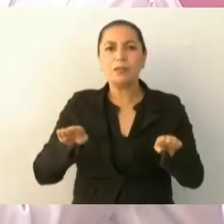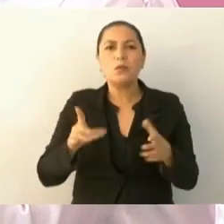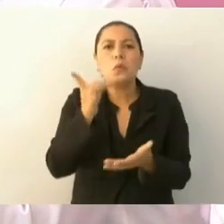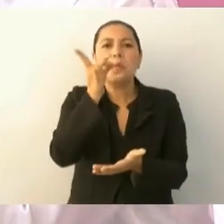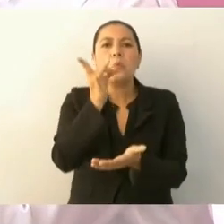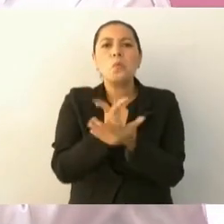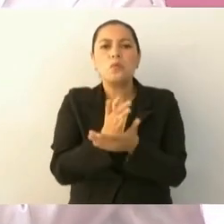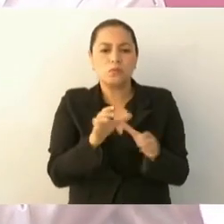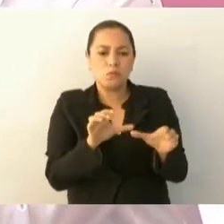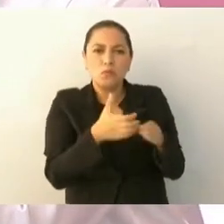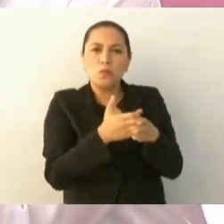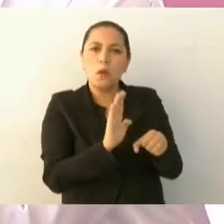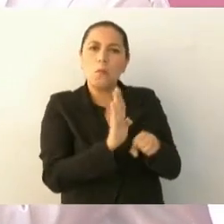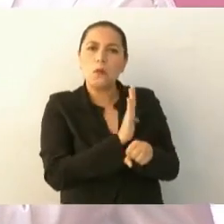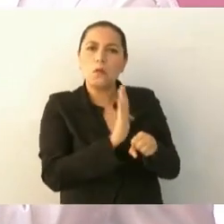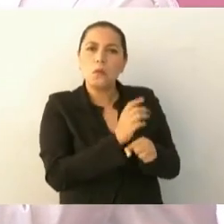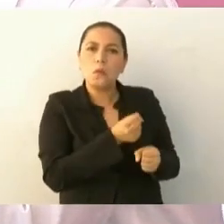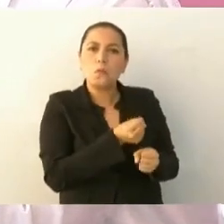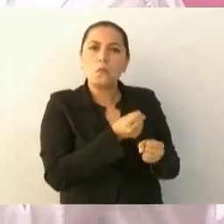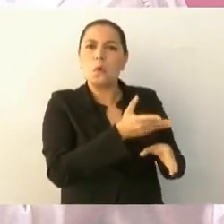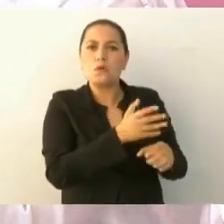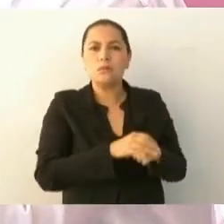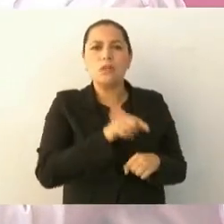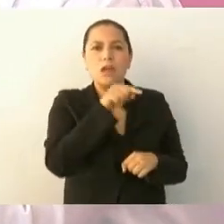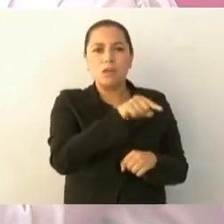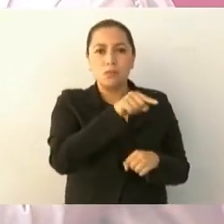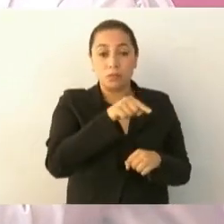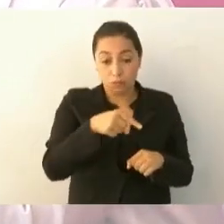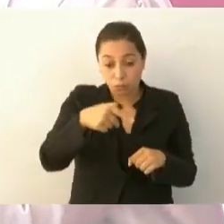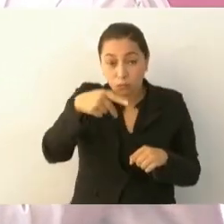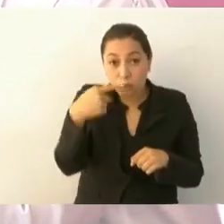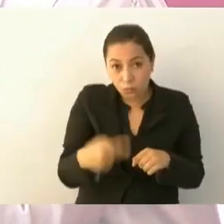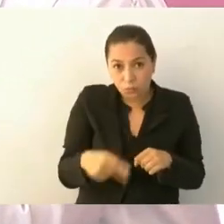que ni siquiera lo deja en el país, se lo llevan,